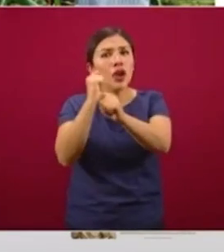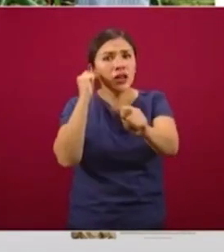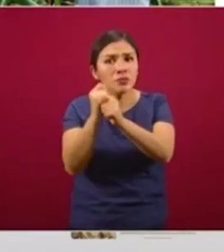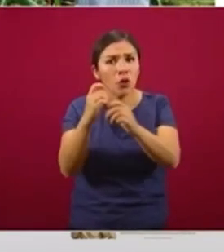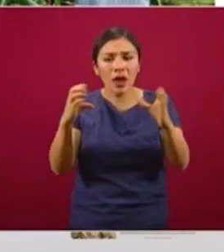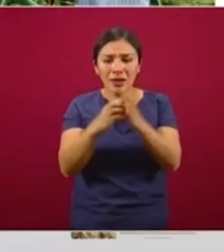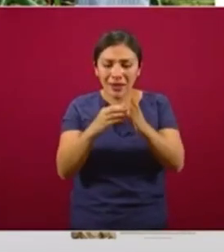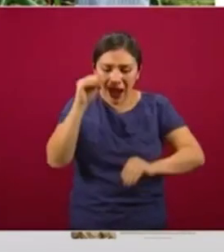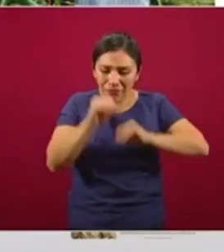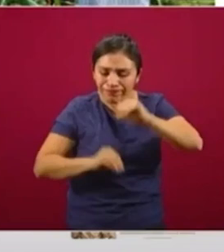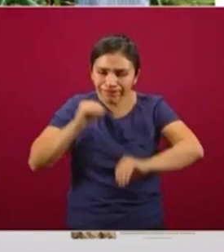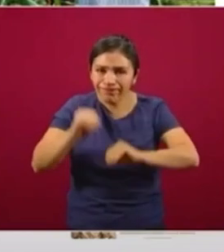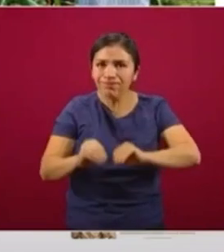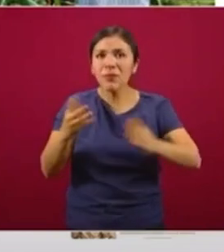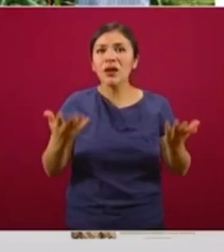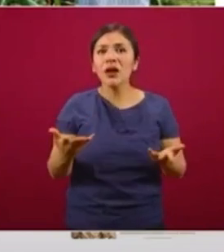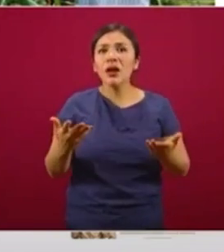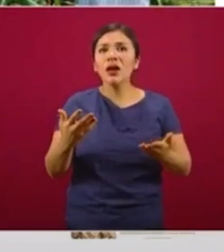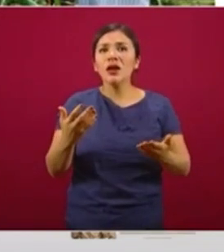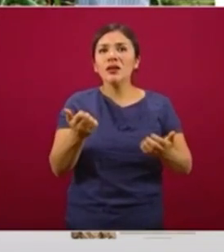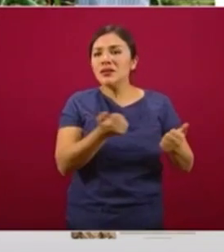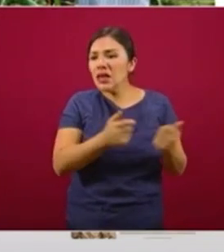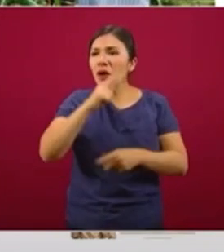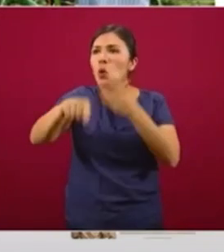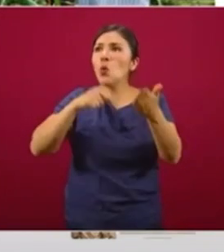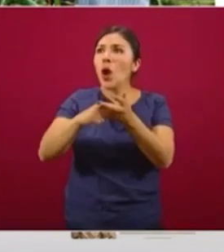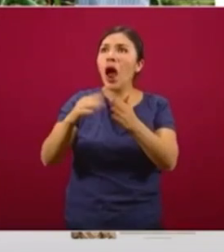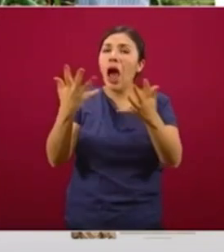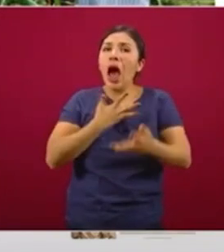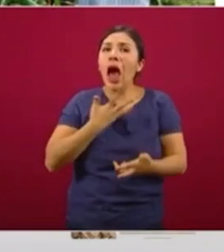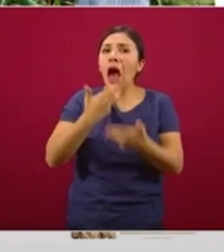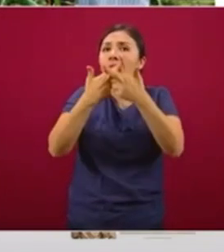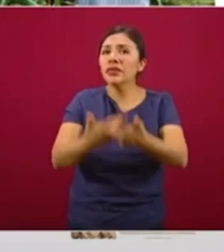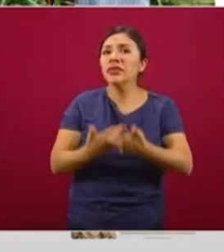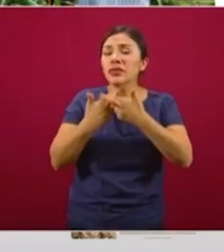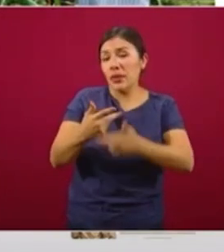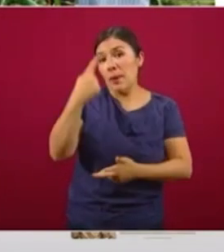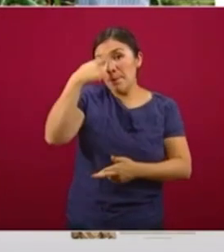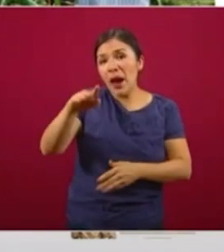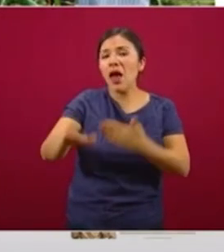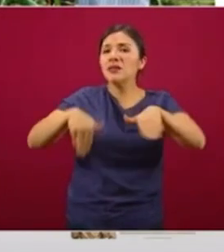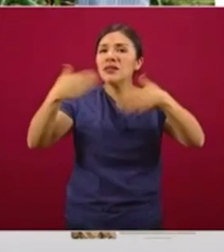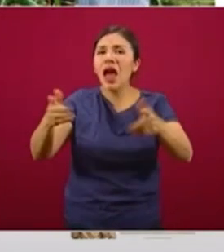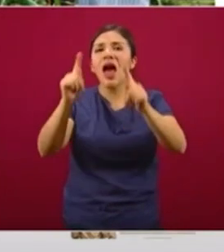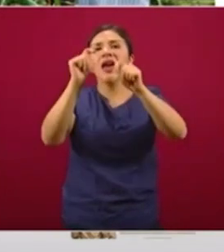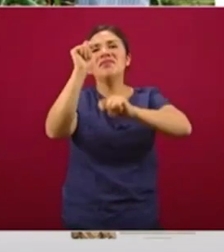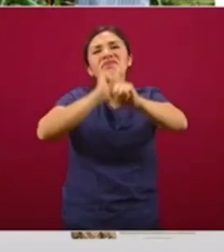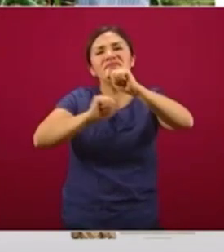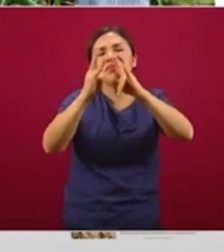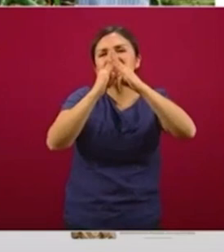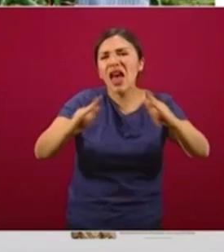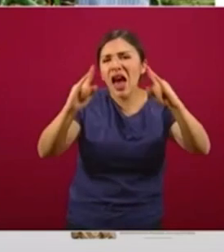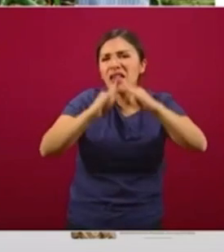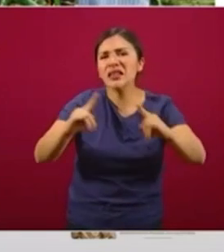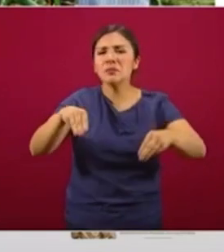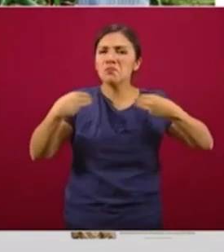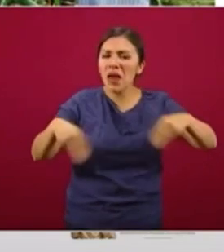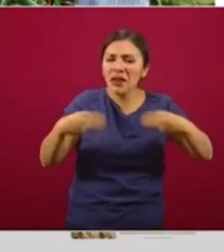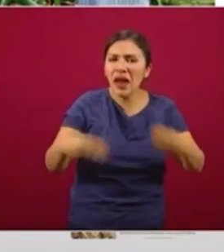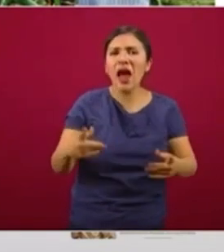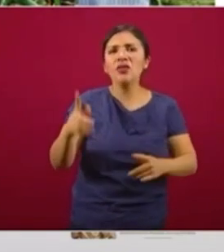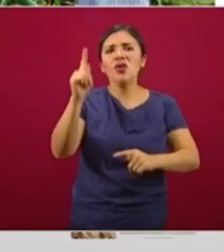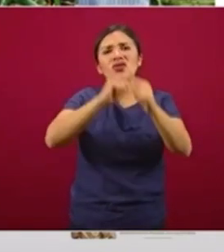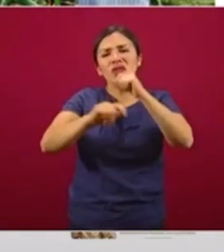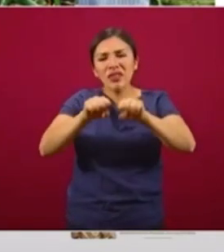empaque, del abasto, puedan llegar a los tianguis, a los mercados, a los supermercados y